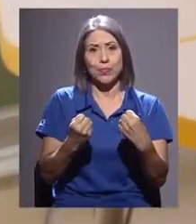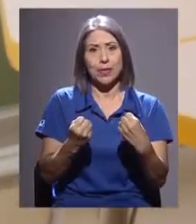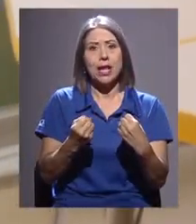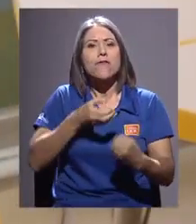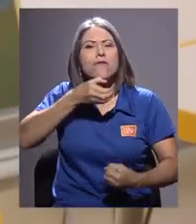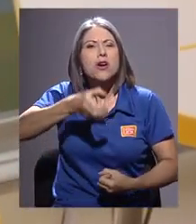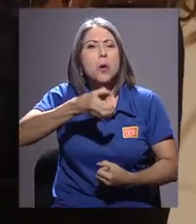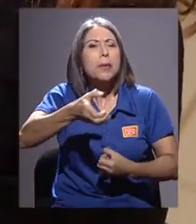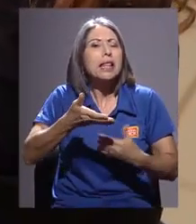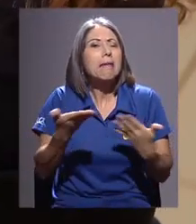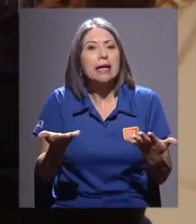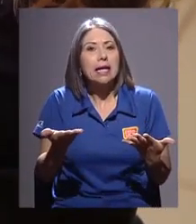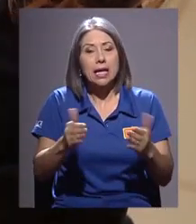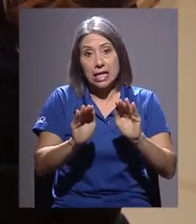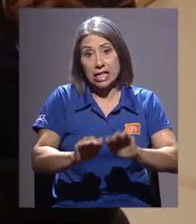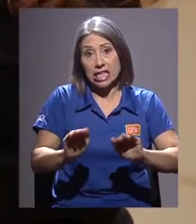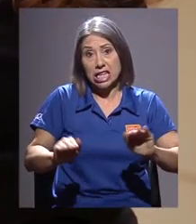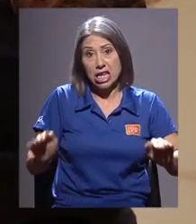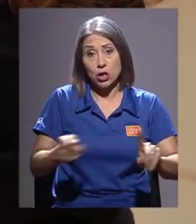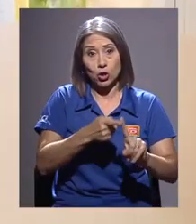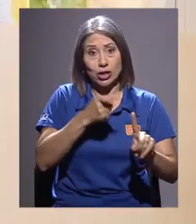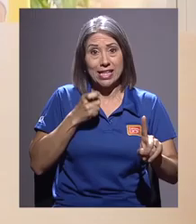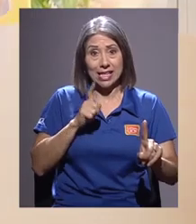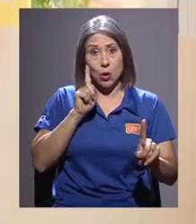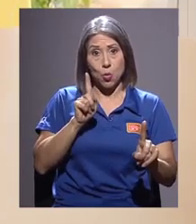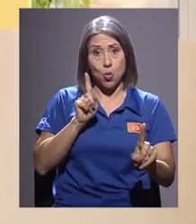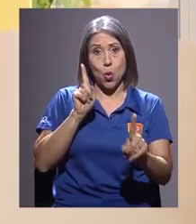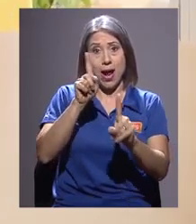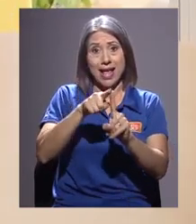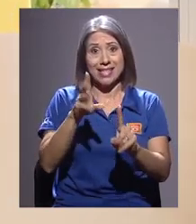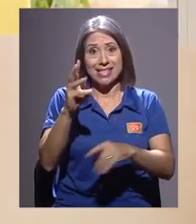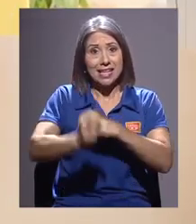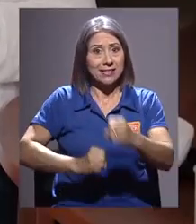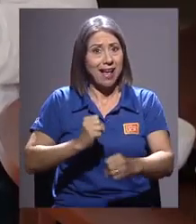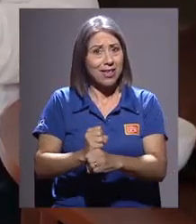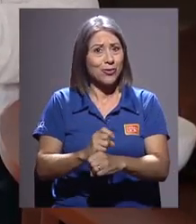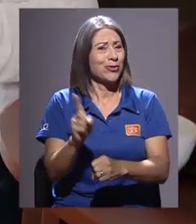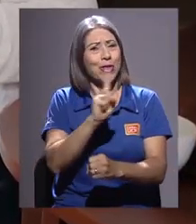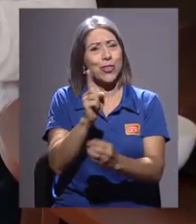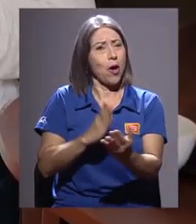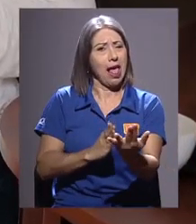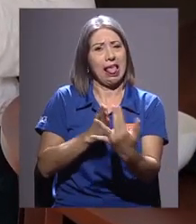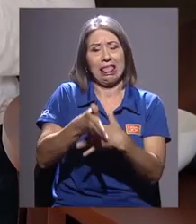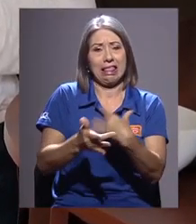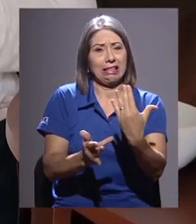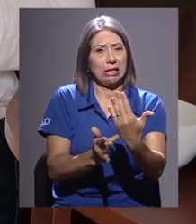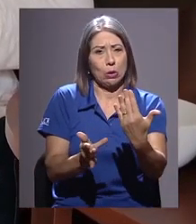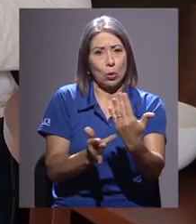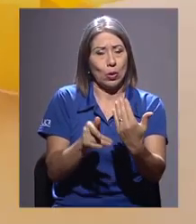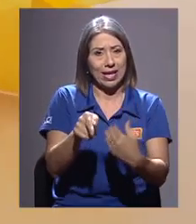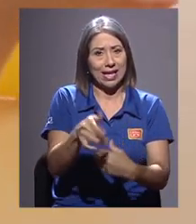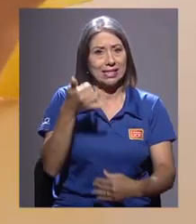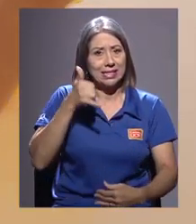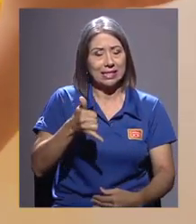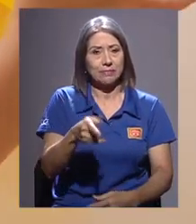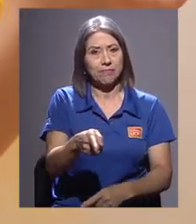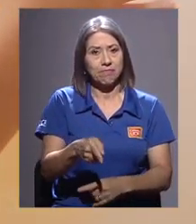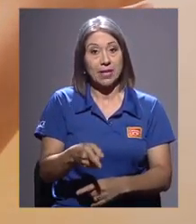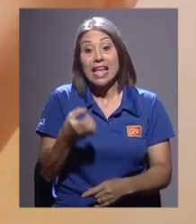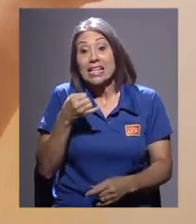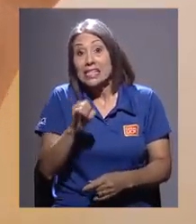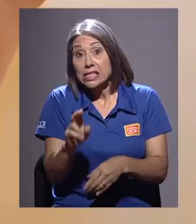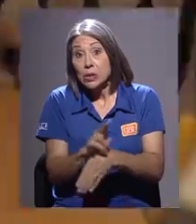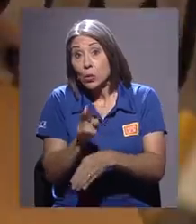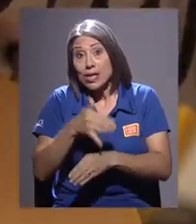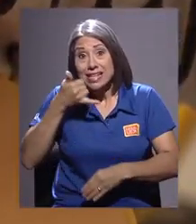más recomendable es que los niños de 1 a 6 años no tengan tanto acceso a las tecnologías de este tipo. Y si